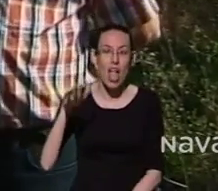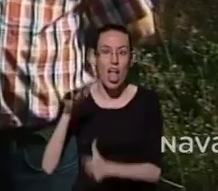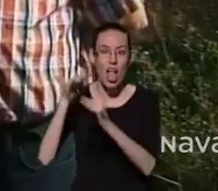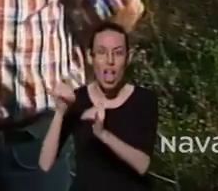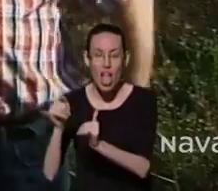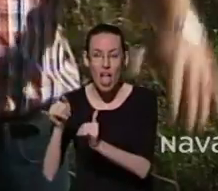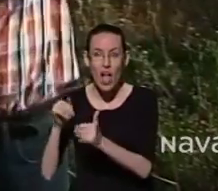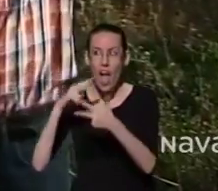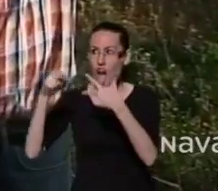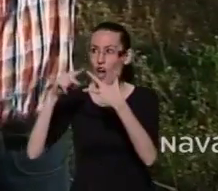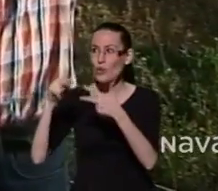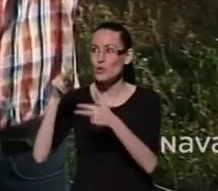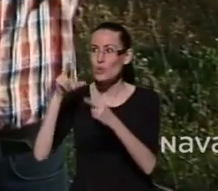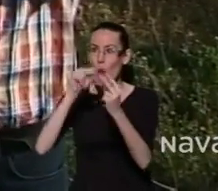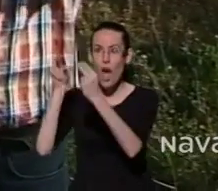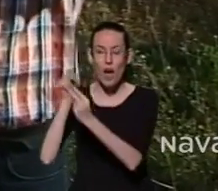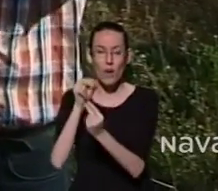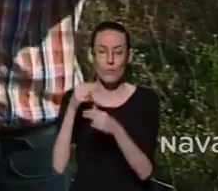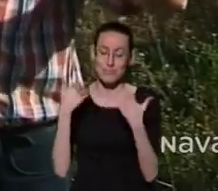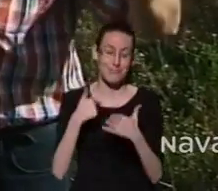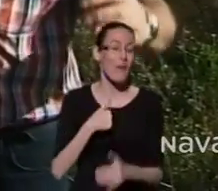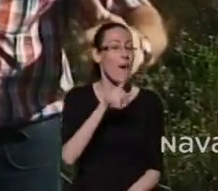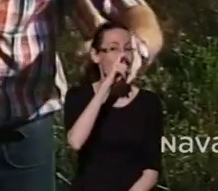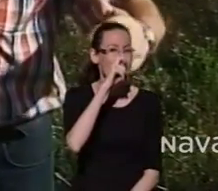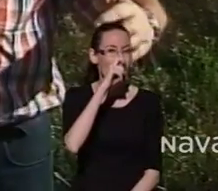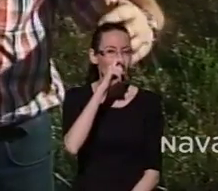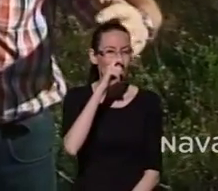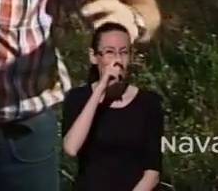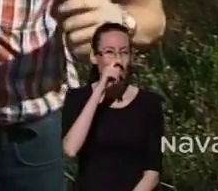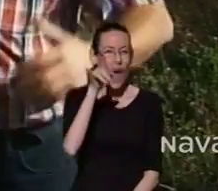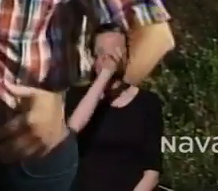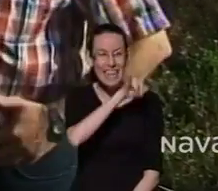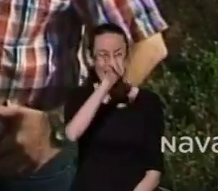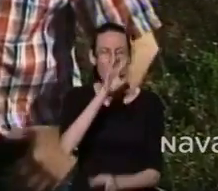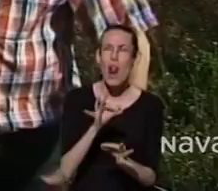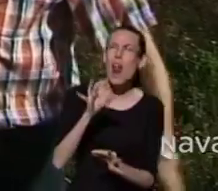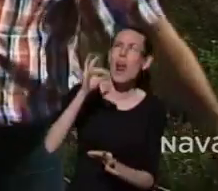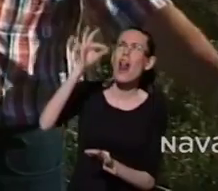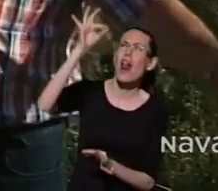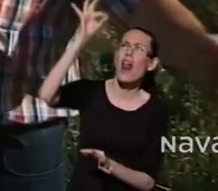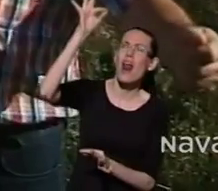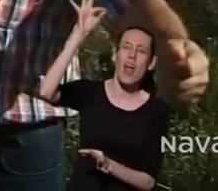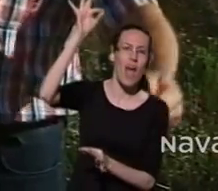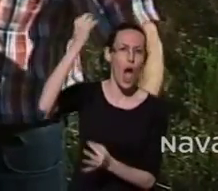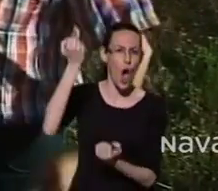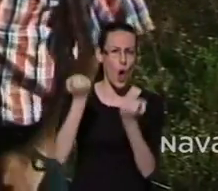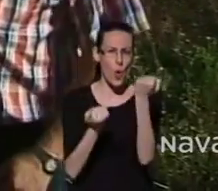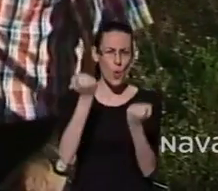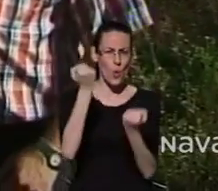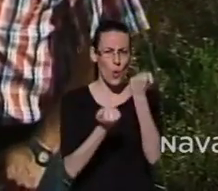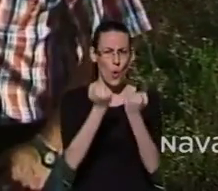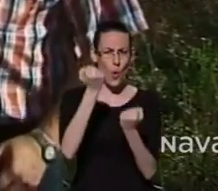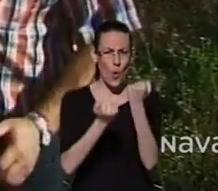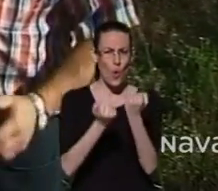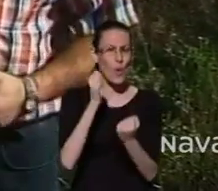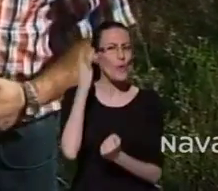me cogió un negro que medía 2 o 3 metros. Era un altísimo. Y con un coche amarillo.